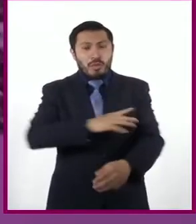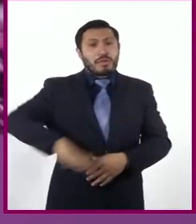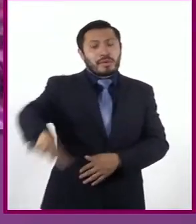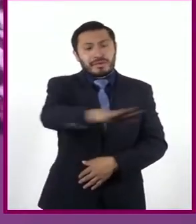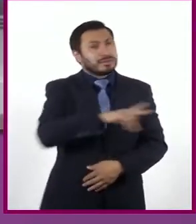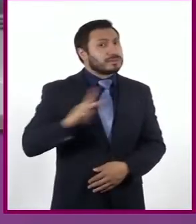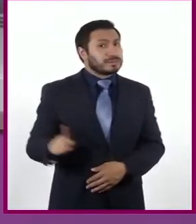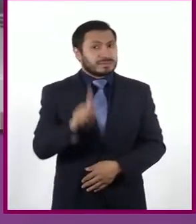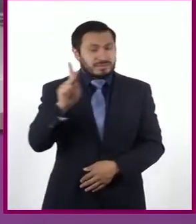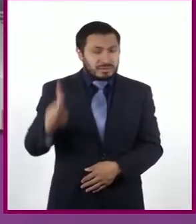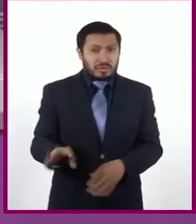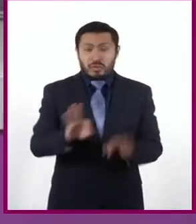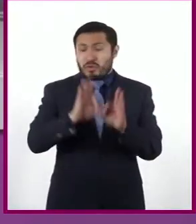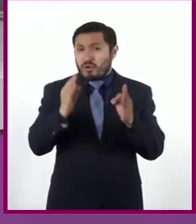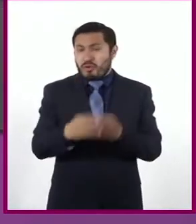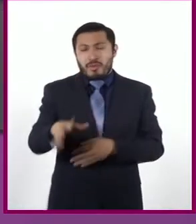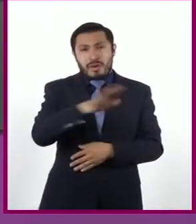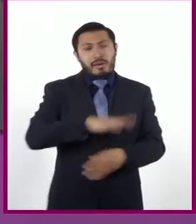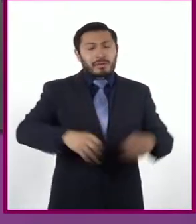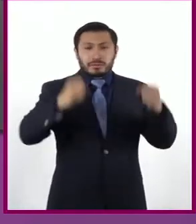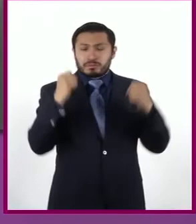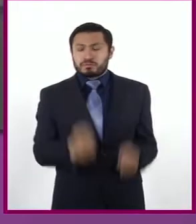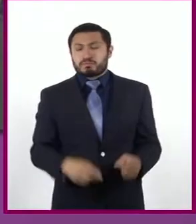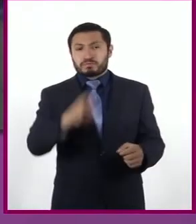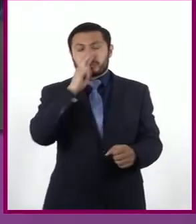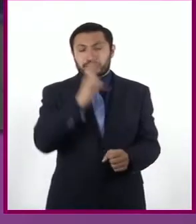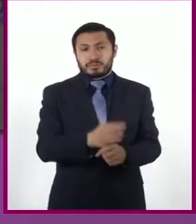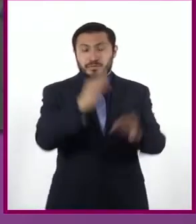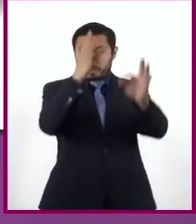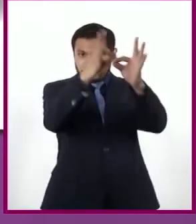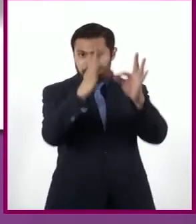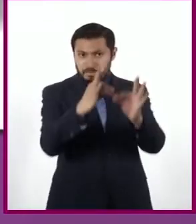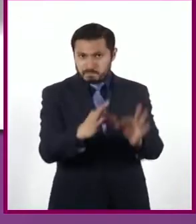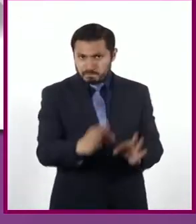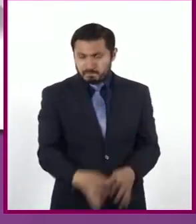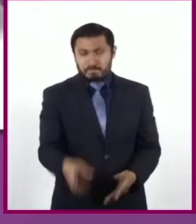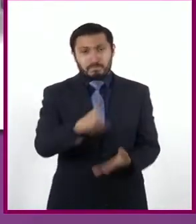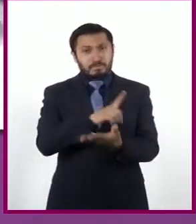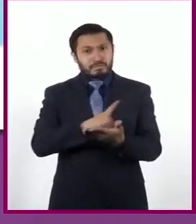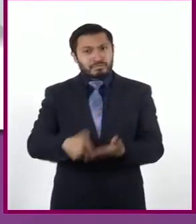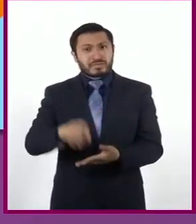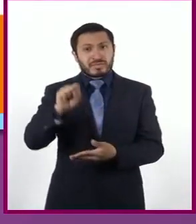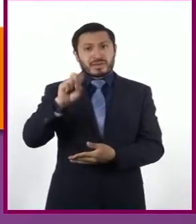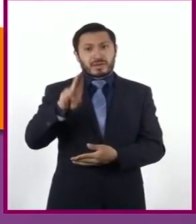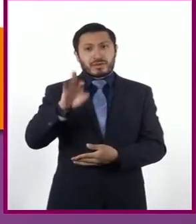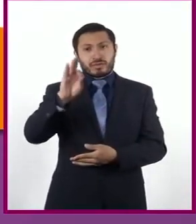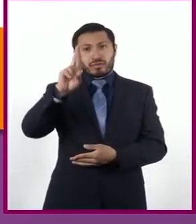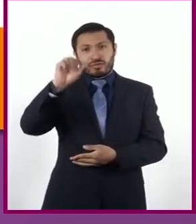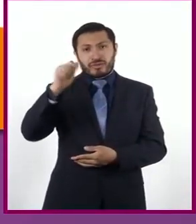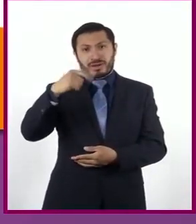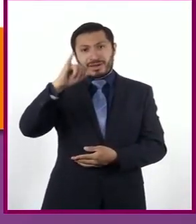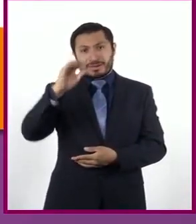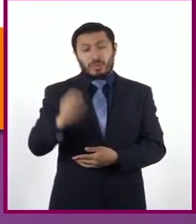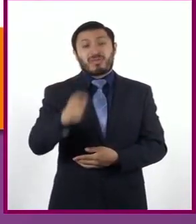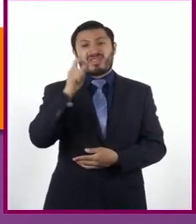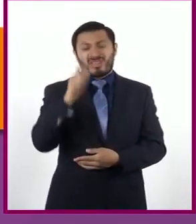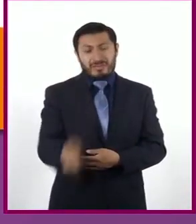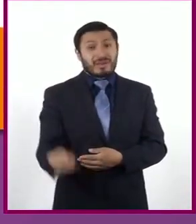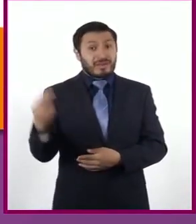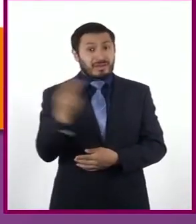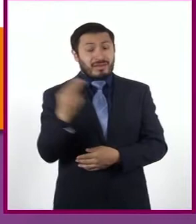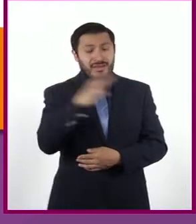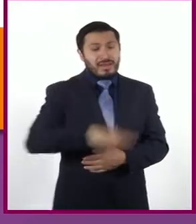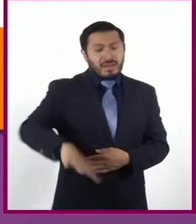y la forma de asegurar que se cumpla con esta condición es mediante el derecho al sufragio. Se requiere de la